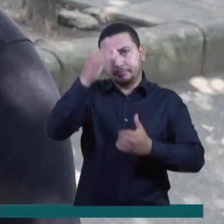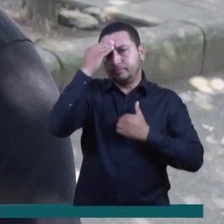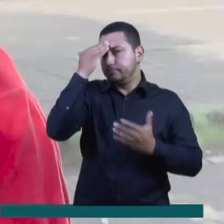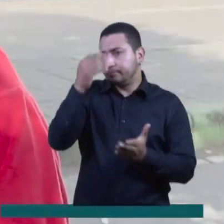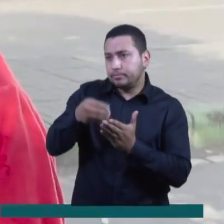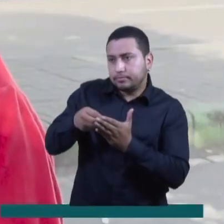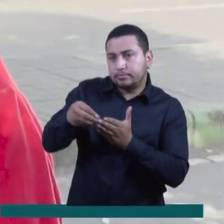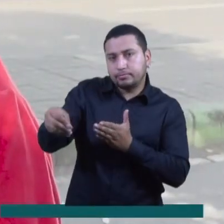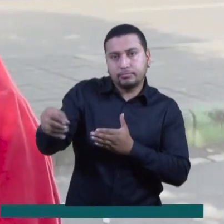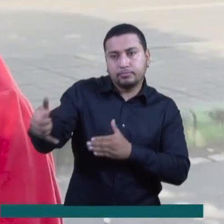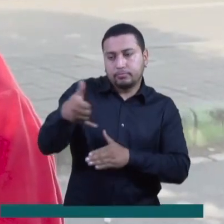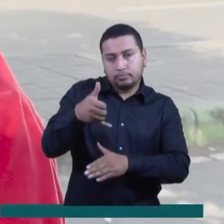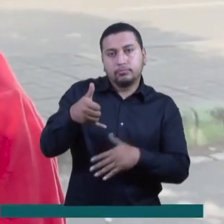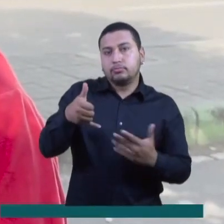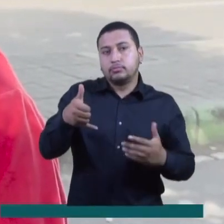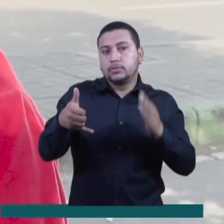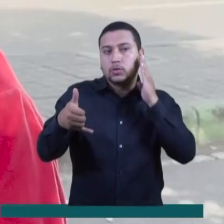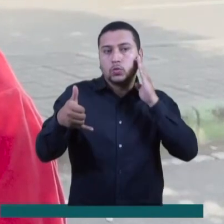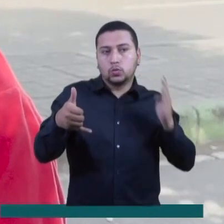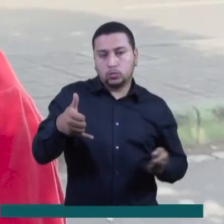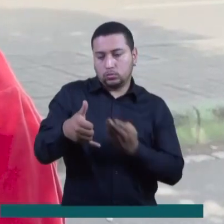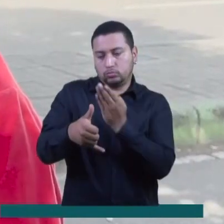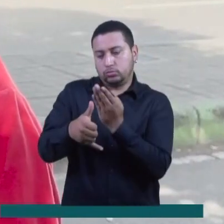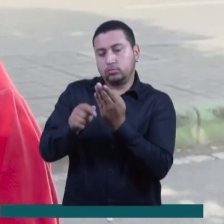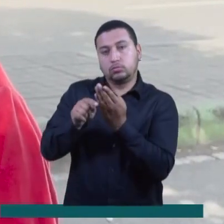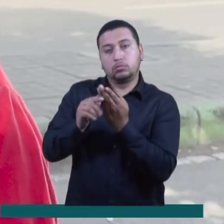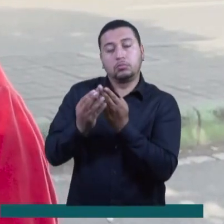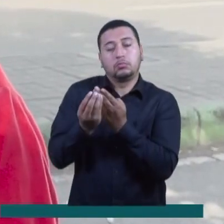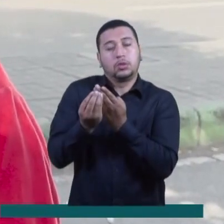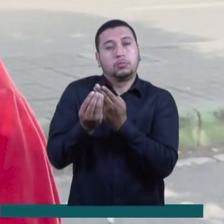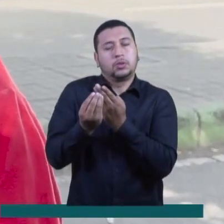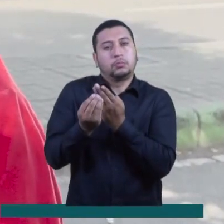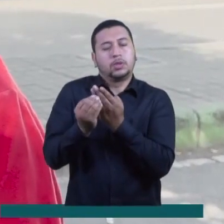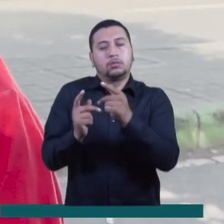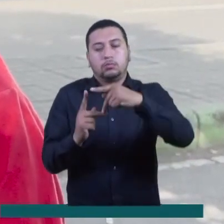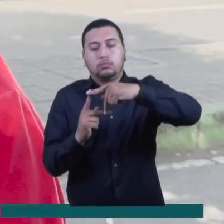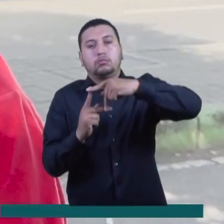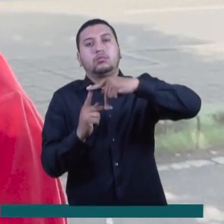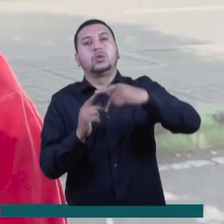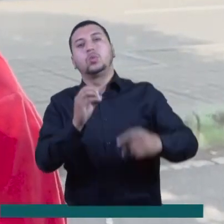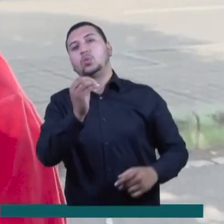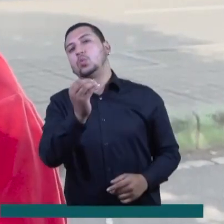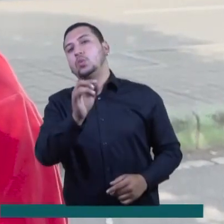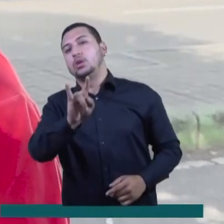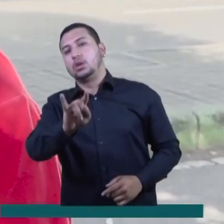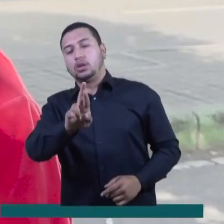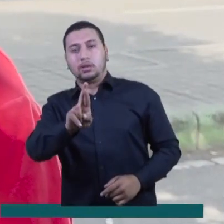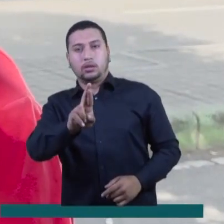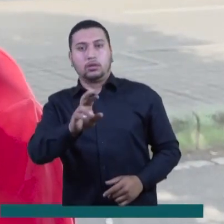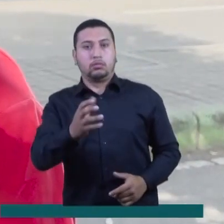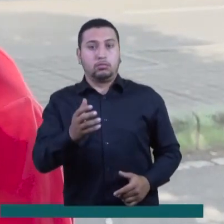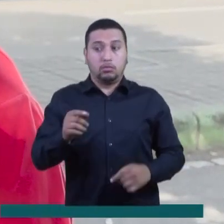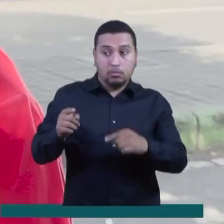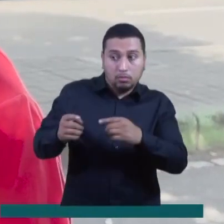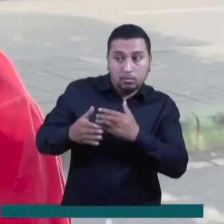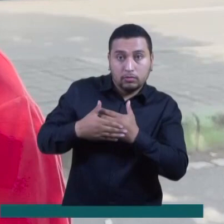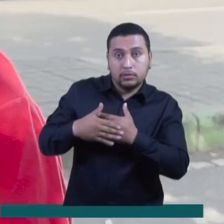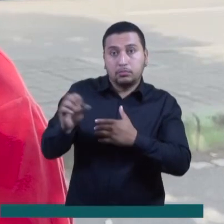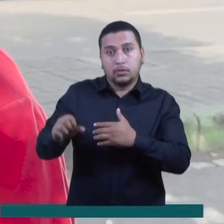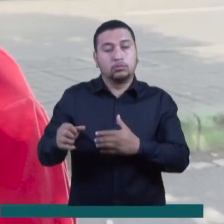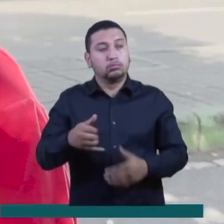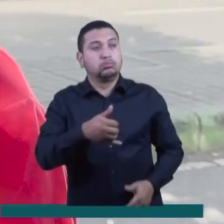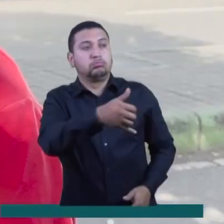destape pues que la gente cuando conté licor lo más necesario es que lo verifique con el celular porque ahí sale el código sin ningún